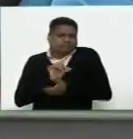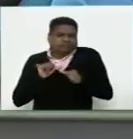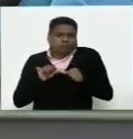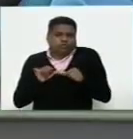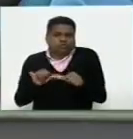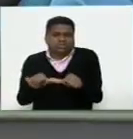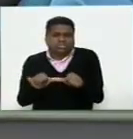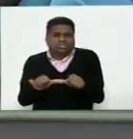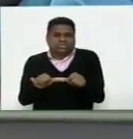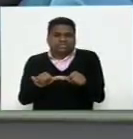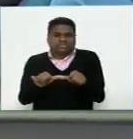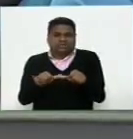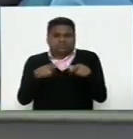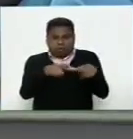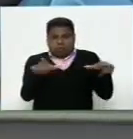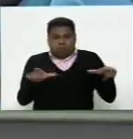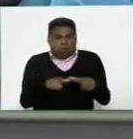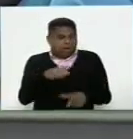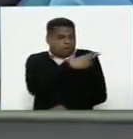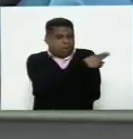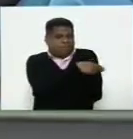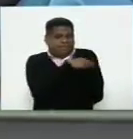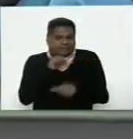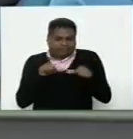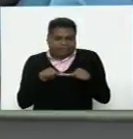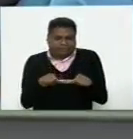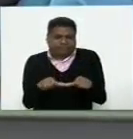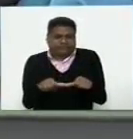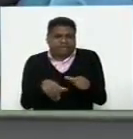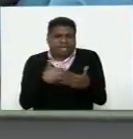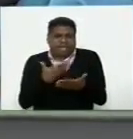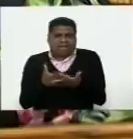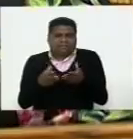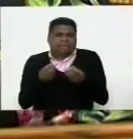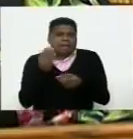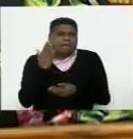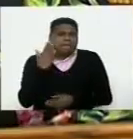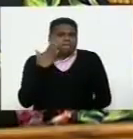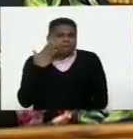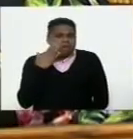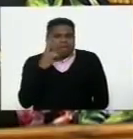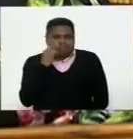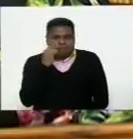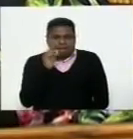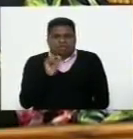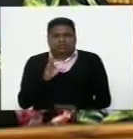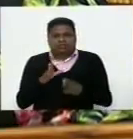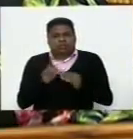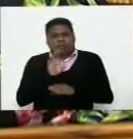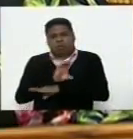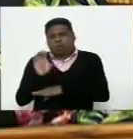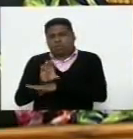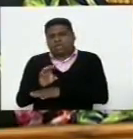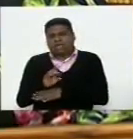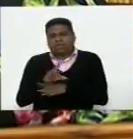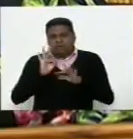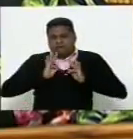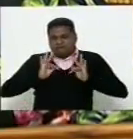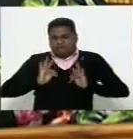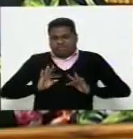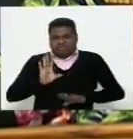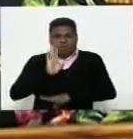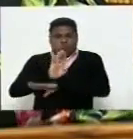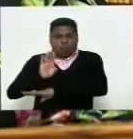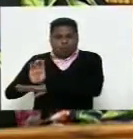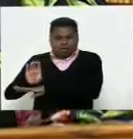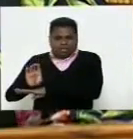su permanencia en el centro de salud con su madre y padre para su protección y bienestar físico y